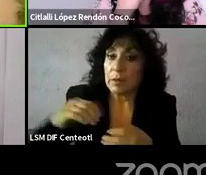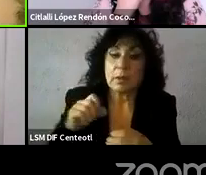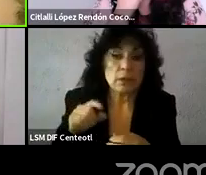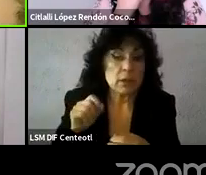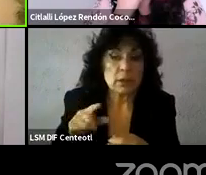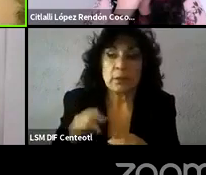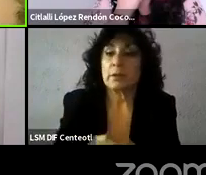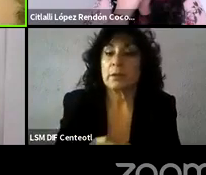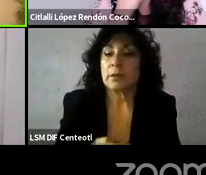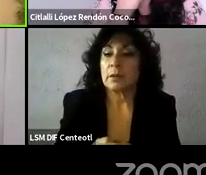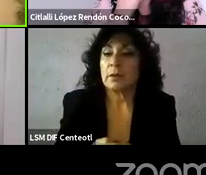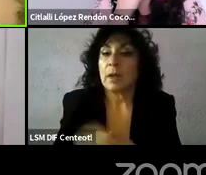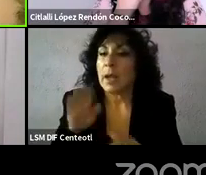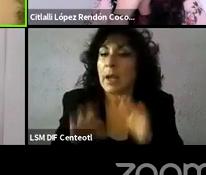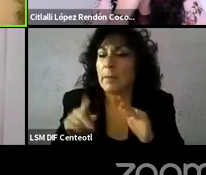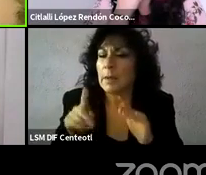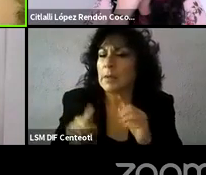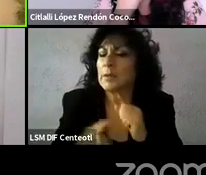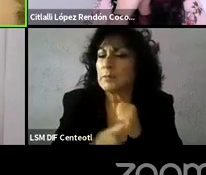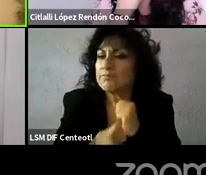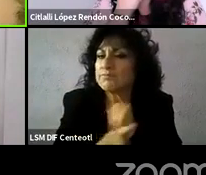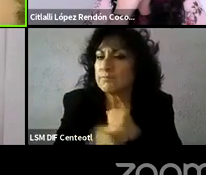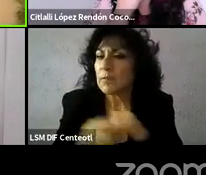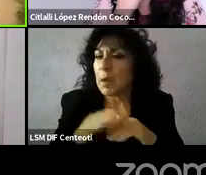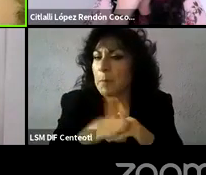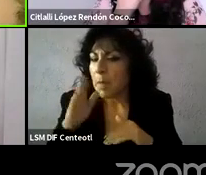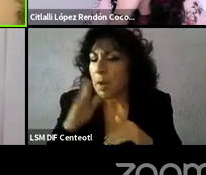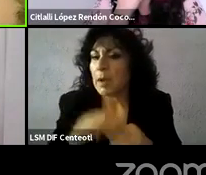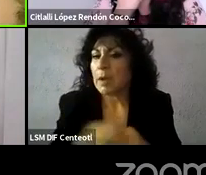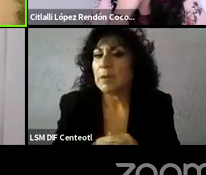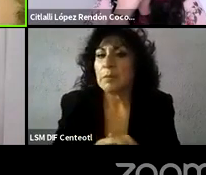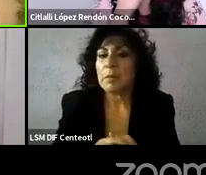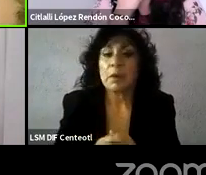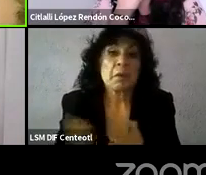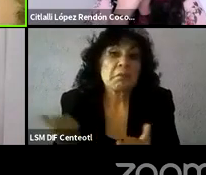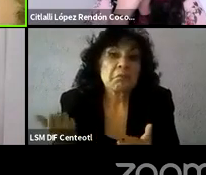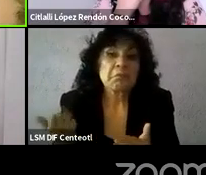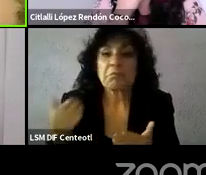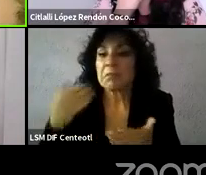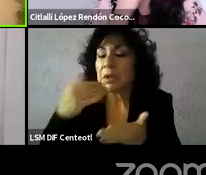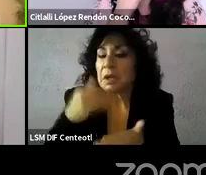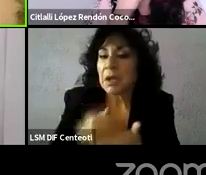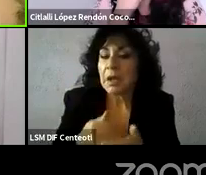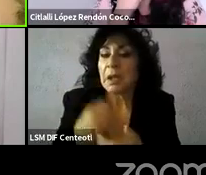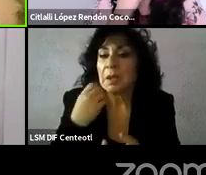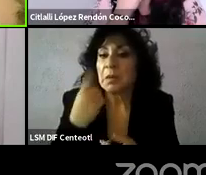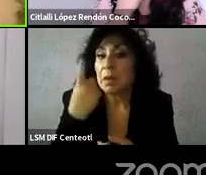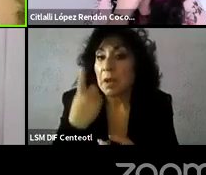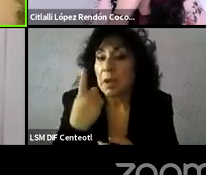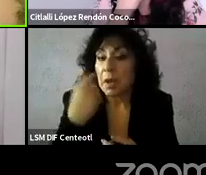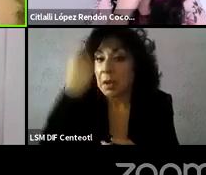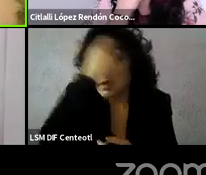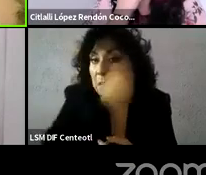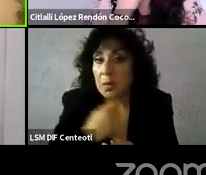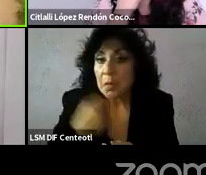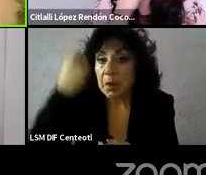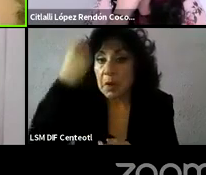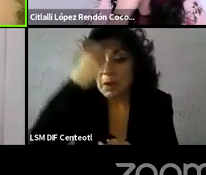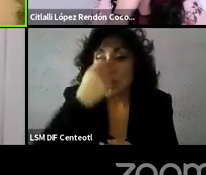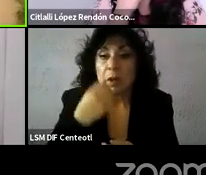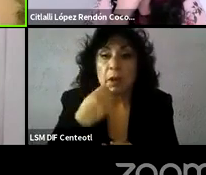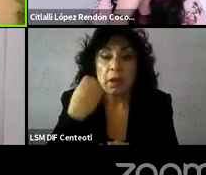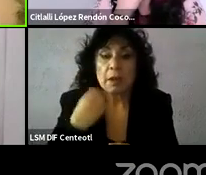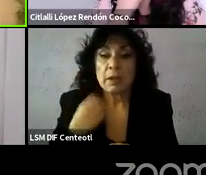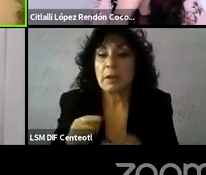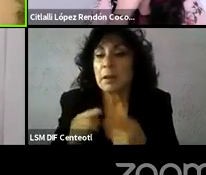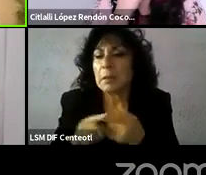resulta contraproducente llegar con 1 hora de asignatura para hablar de acuerdos de convivencia y cómo relacionarnos de